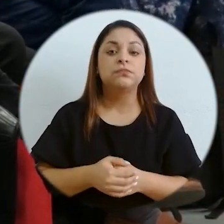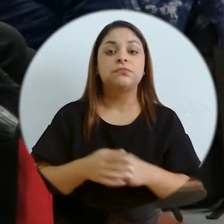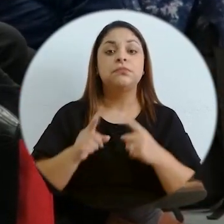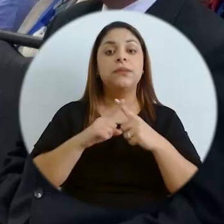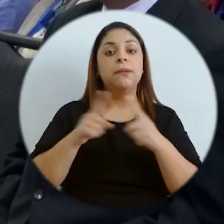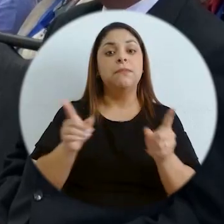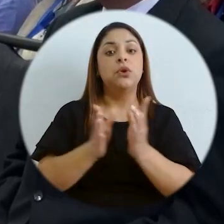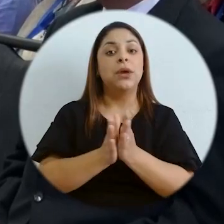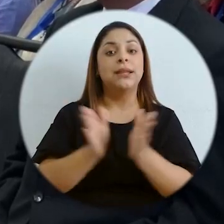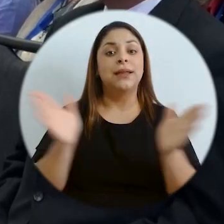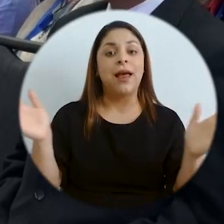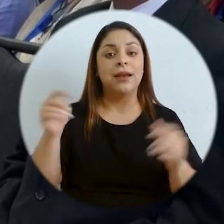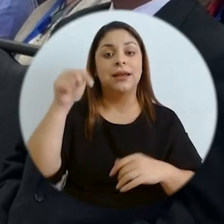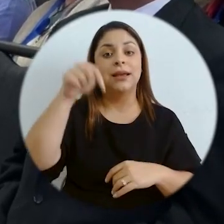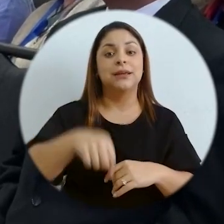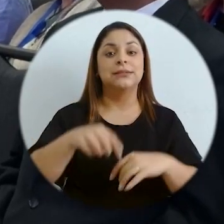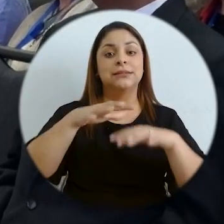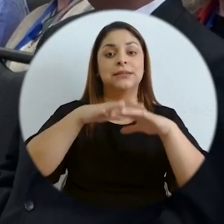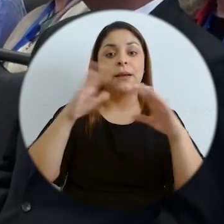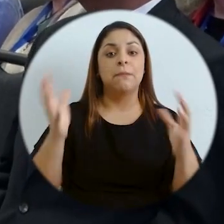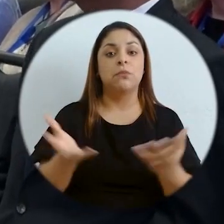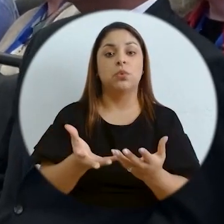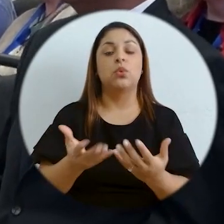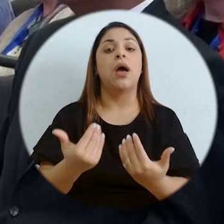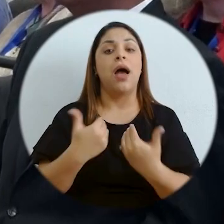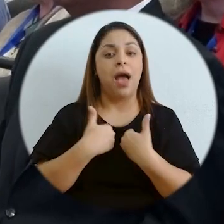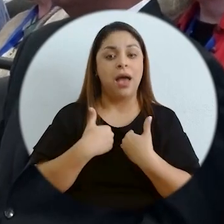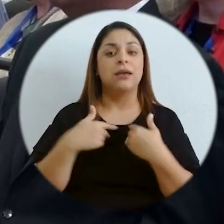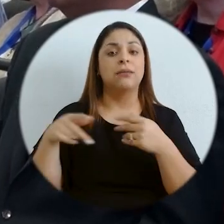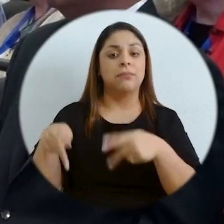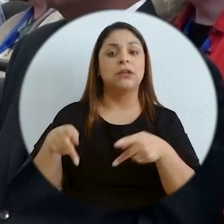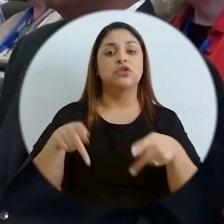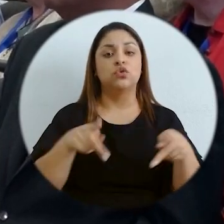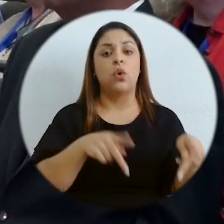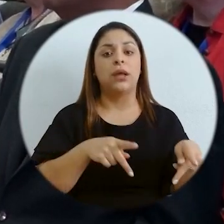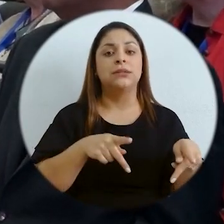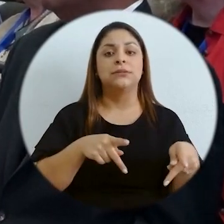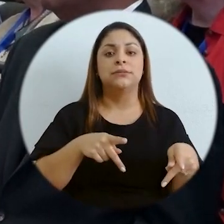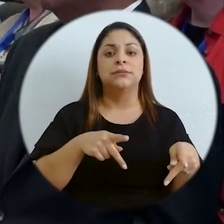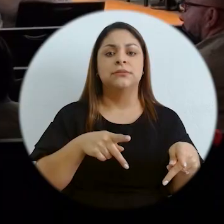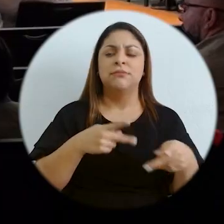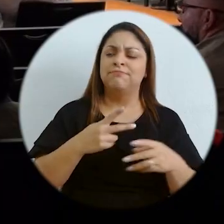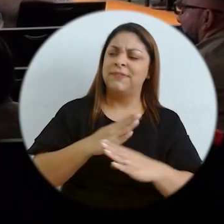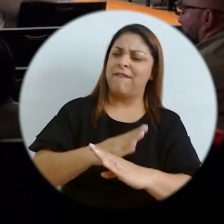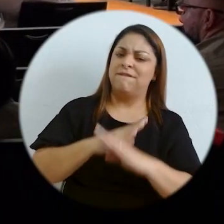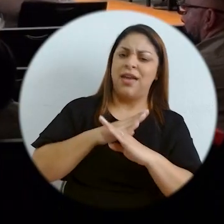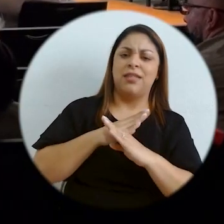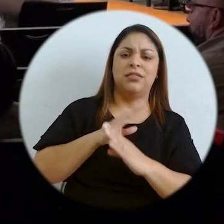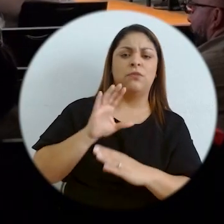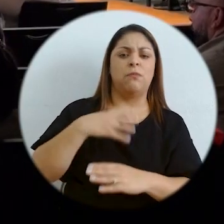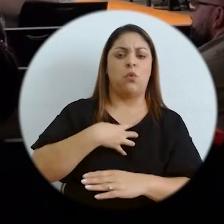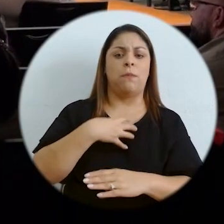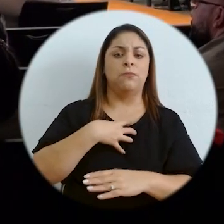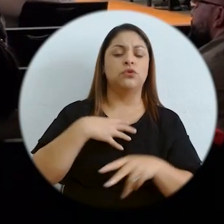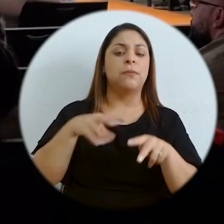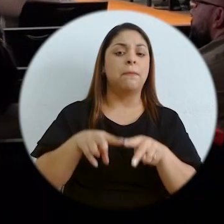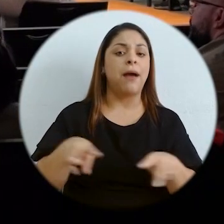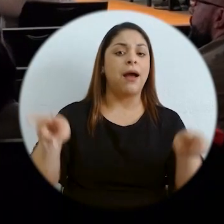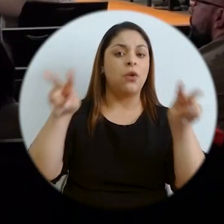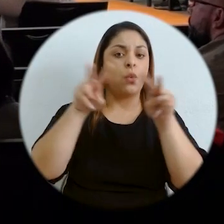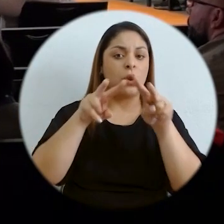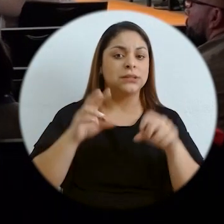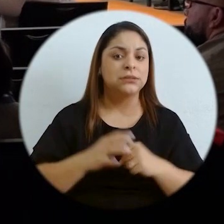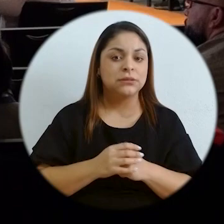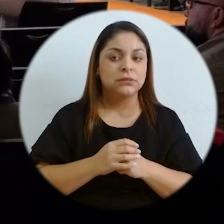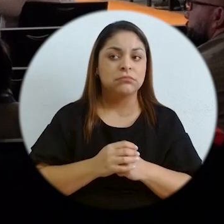en general, en este mundo hay gente que cree y que vive los valores que defiende y que hay gente